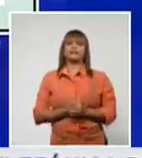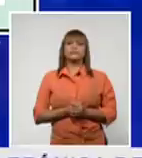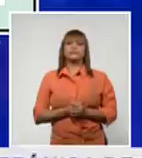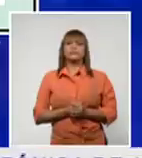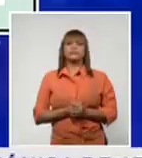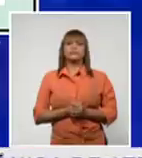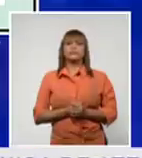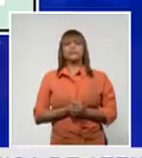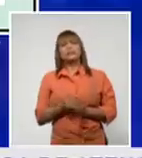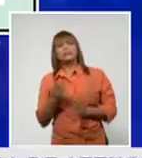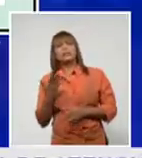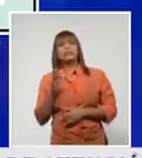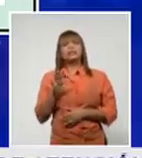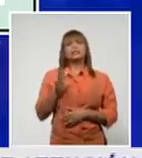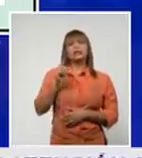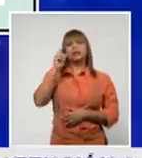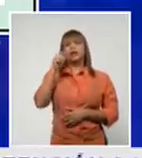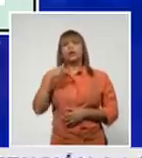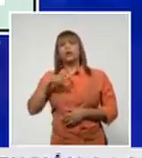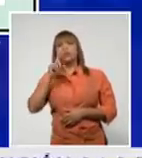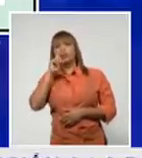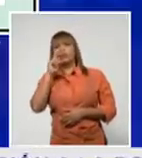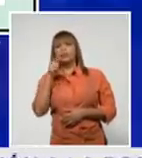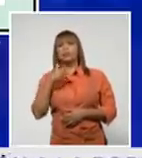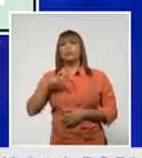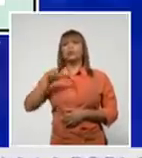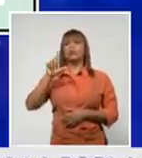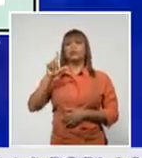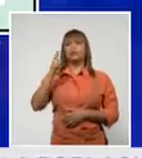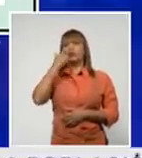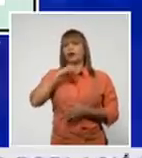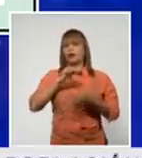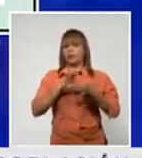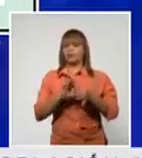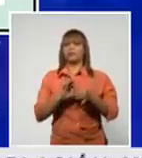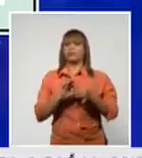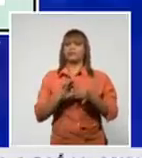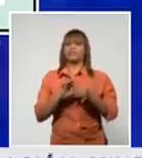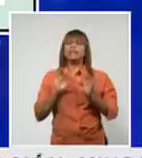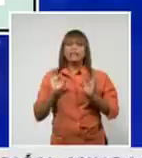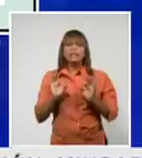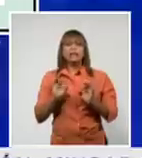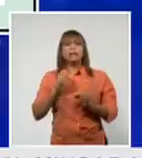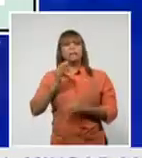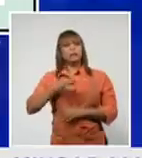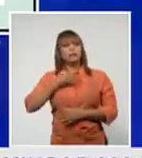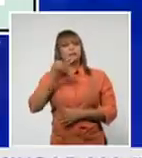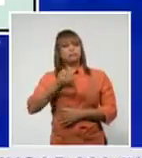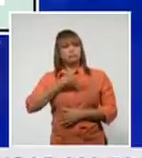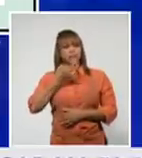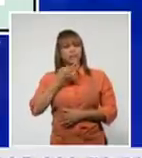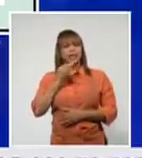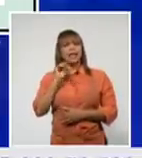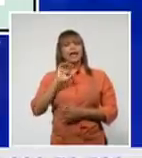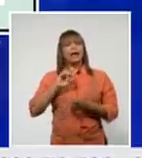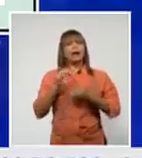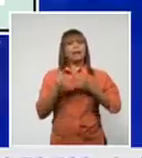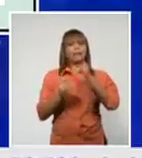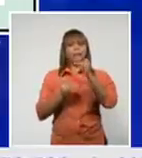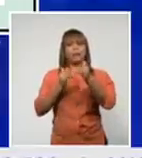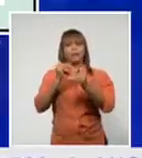entre junio, julio, agosto y septiembre. Claro, siempre lo digo, en la medida que se incrementan los